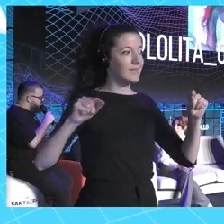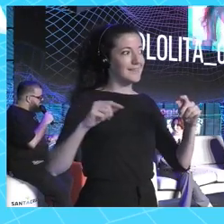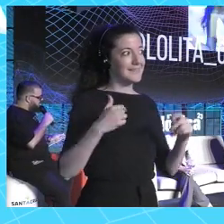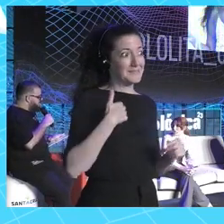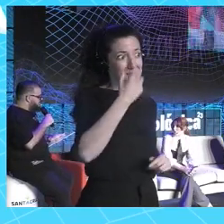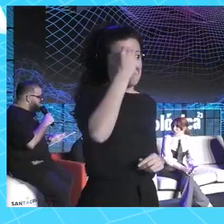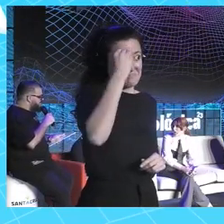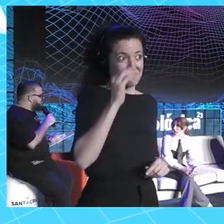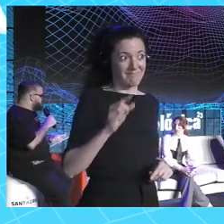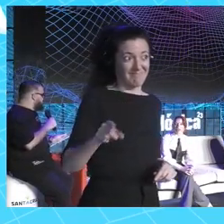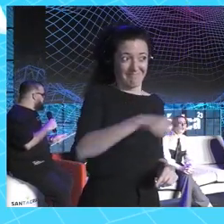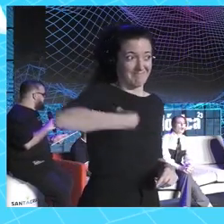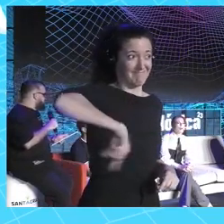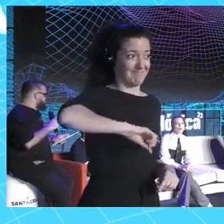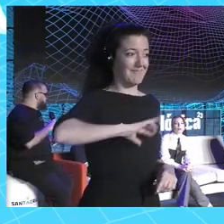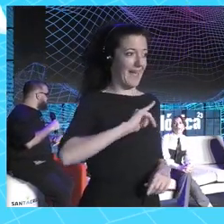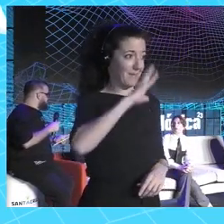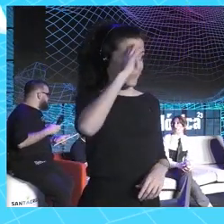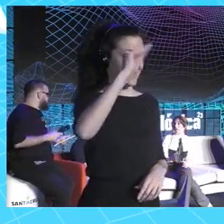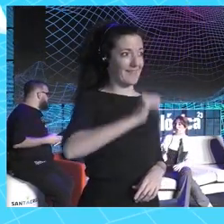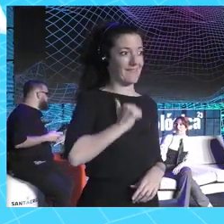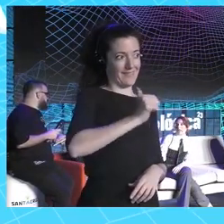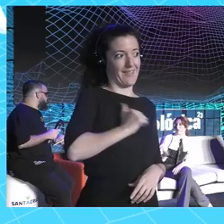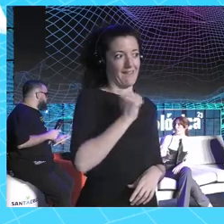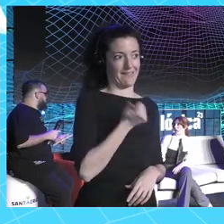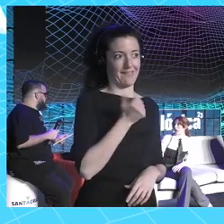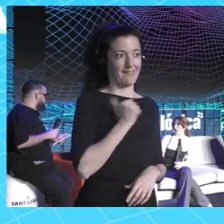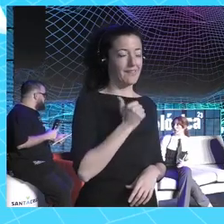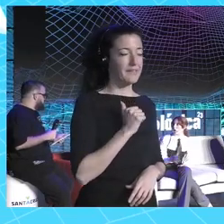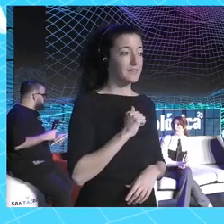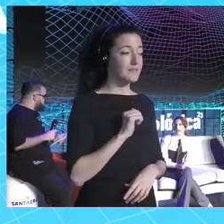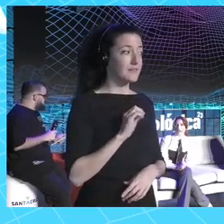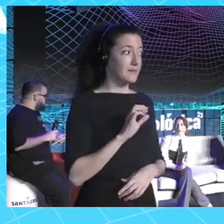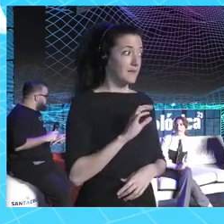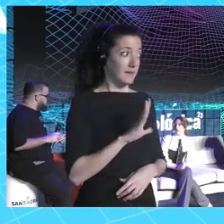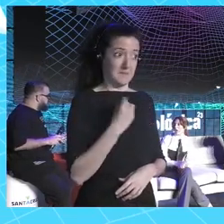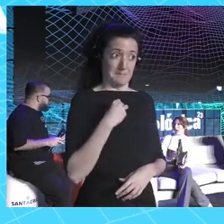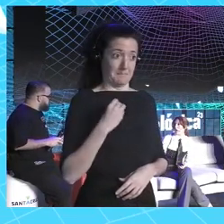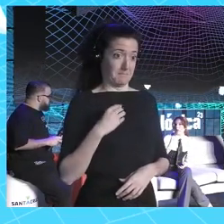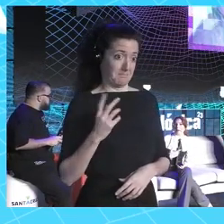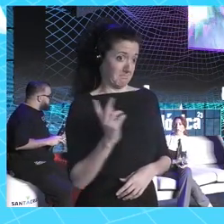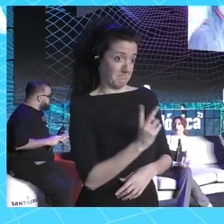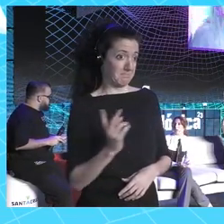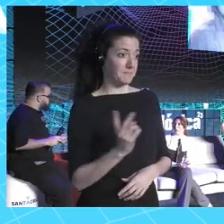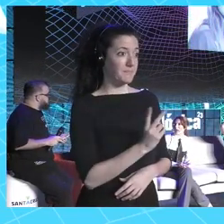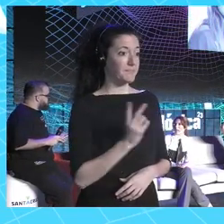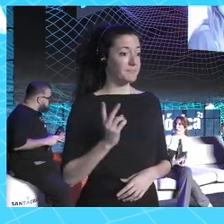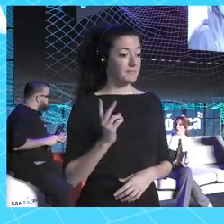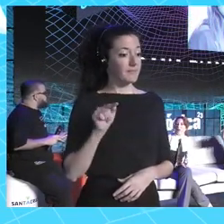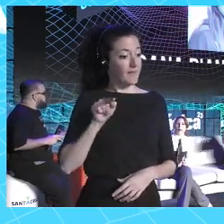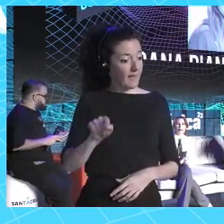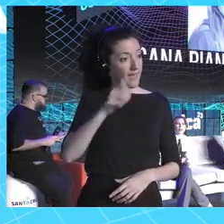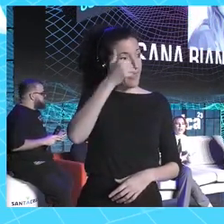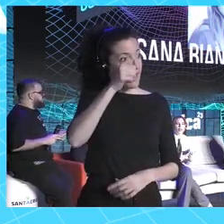pecado un poco todos de ellos pero al final es un poco lo que me comentabas tú y lo que Comenta Pablo él lo está empleando de una manera